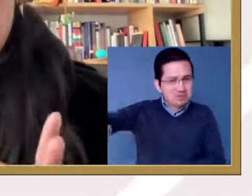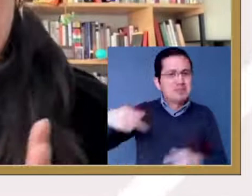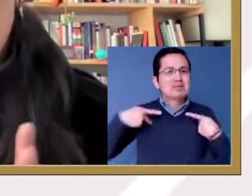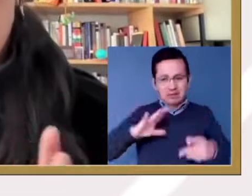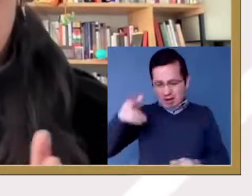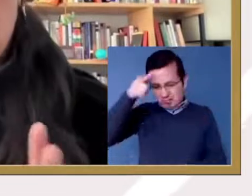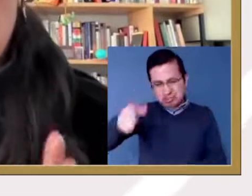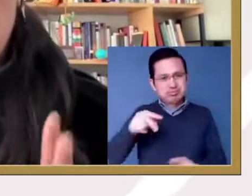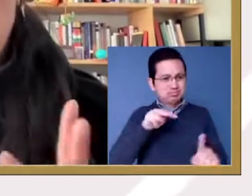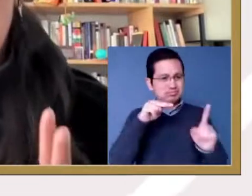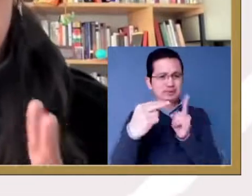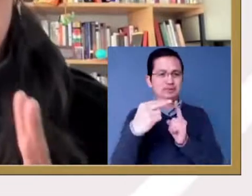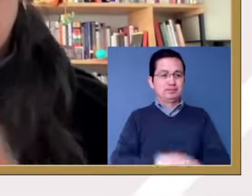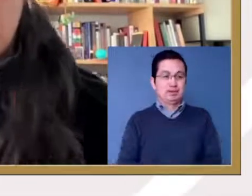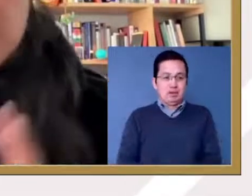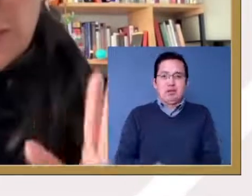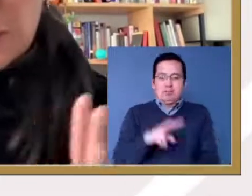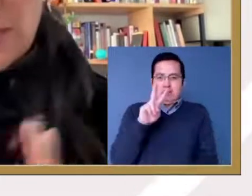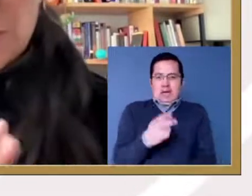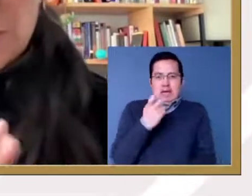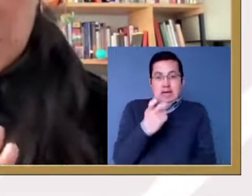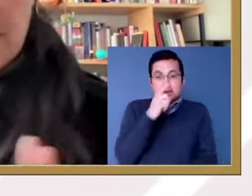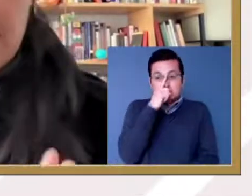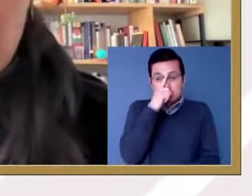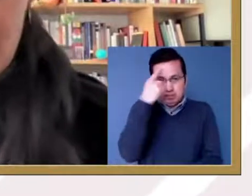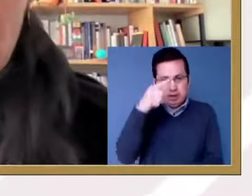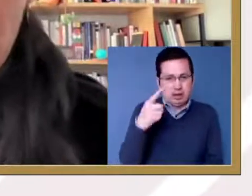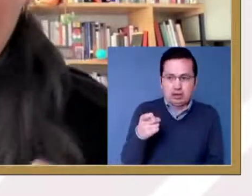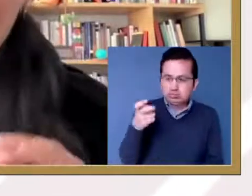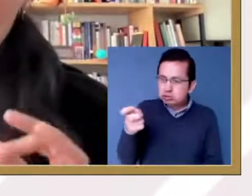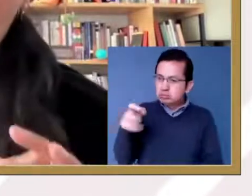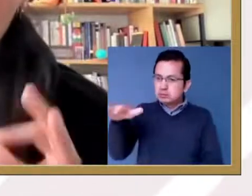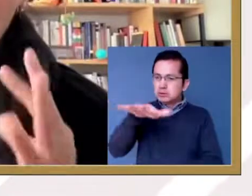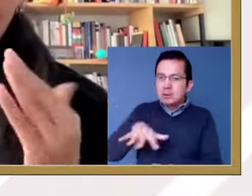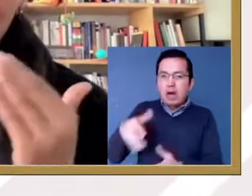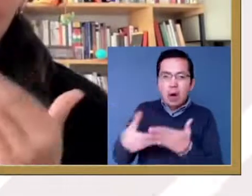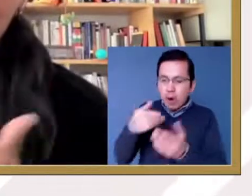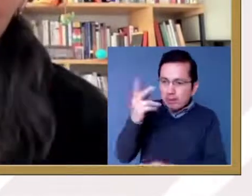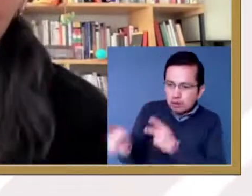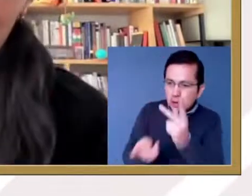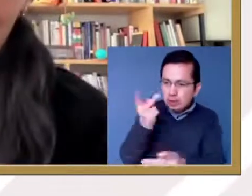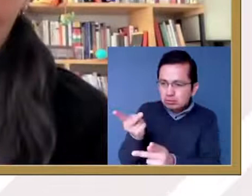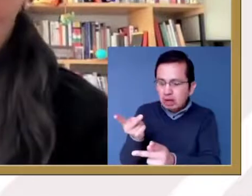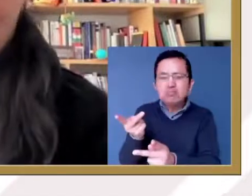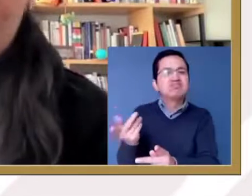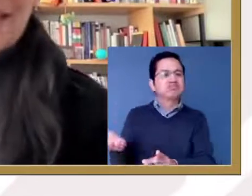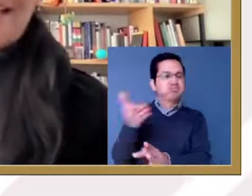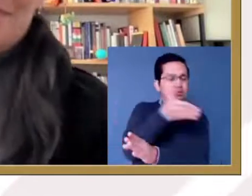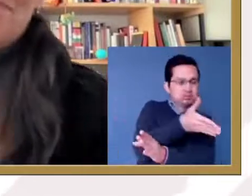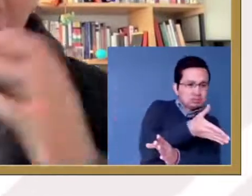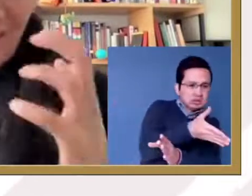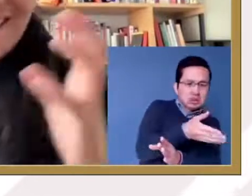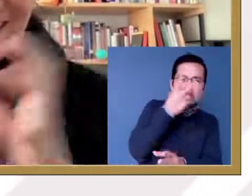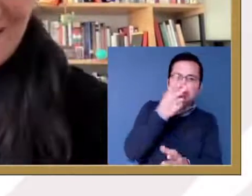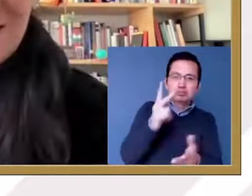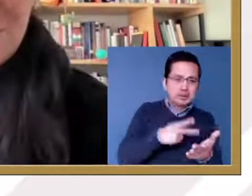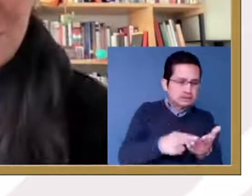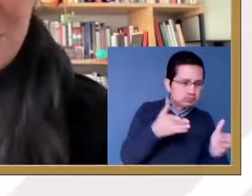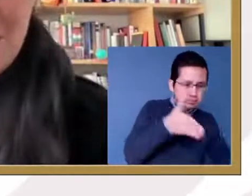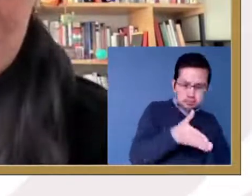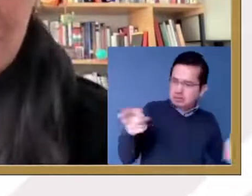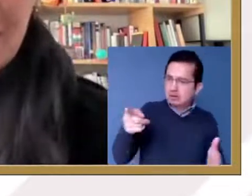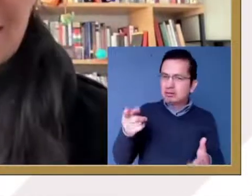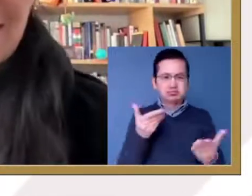qué tan significativas son las diferencias con respecto a las versiones anteriores, ¿no? Pero el solo hecho de que ya puntúe mejor, mejor en el sentido que es